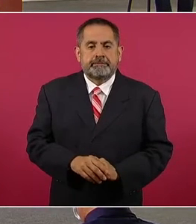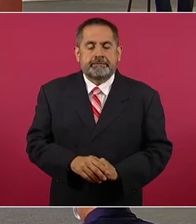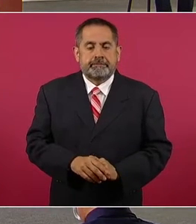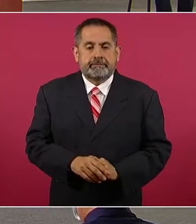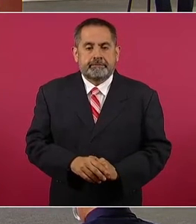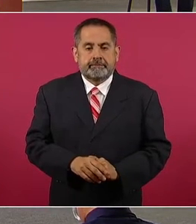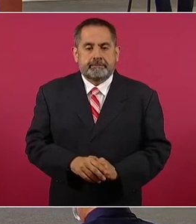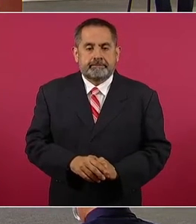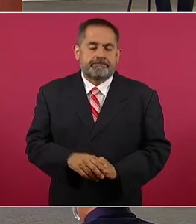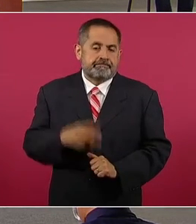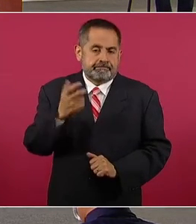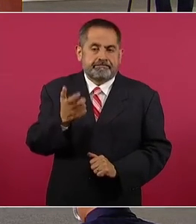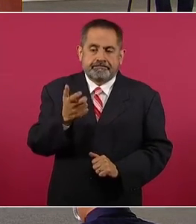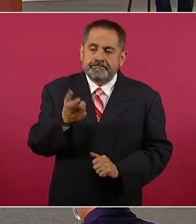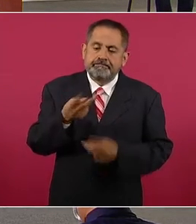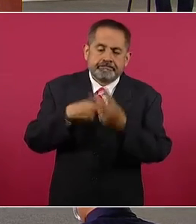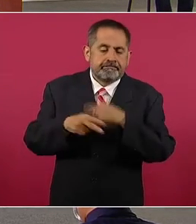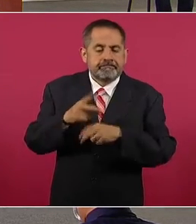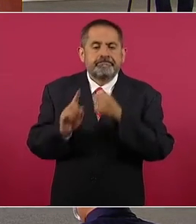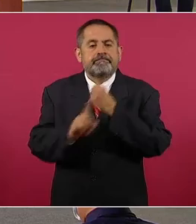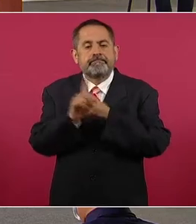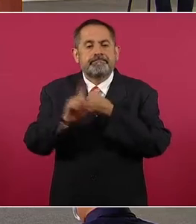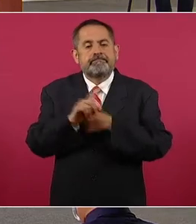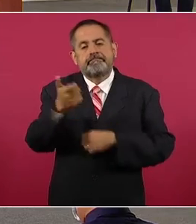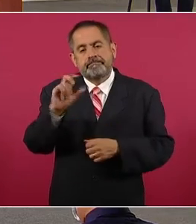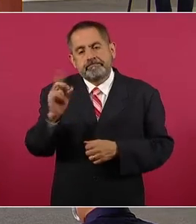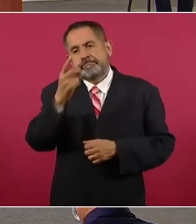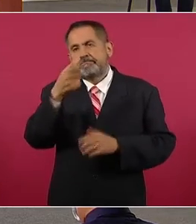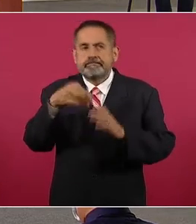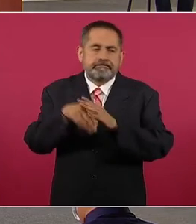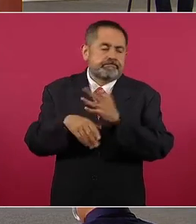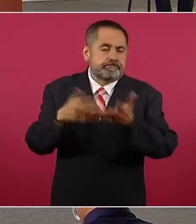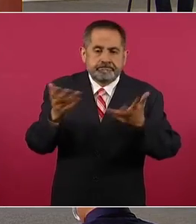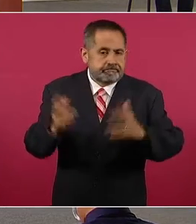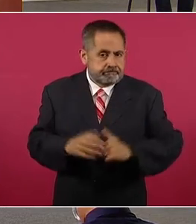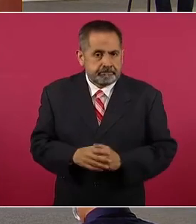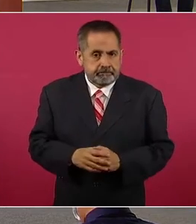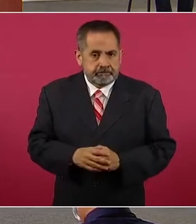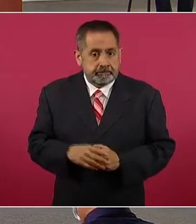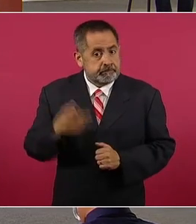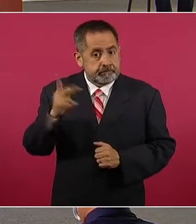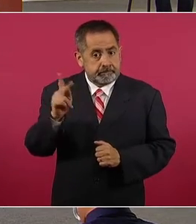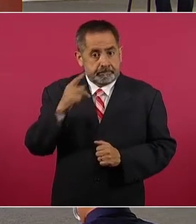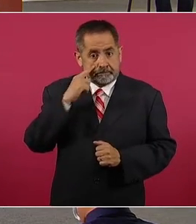Entonces, todo eso tiene un efecto. Sin embargo,